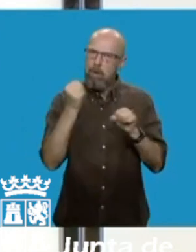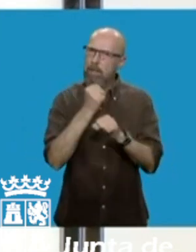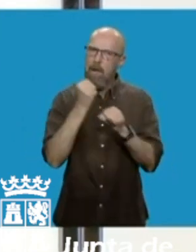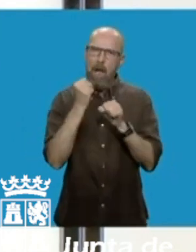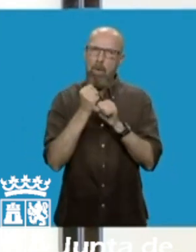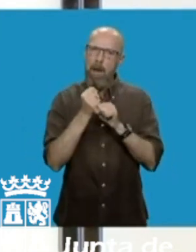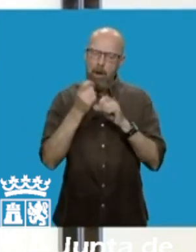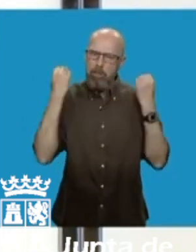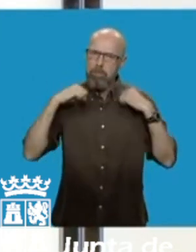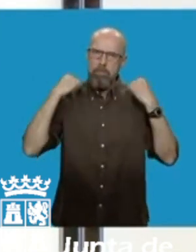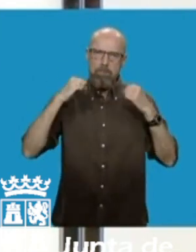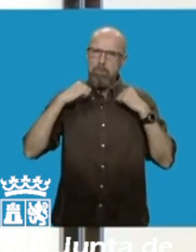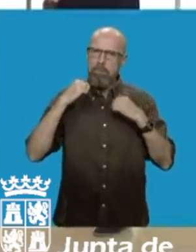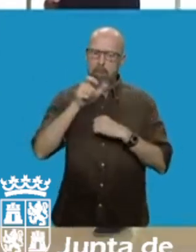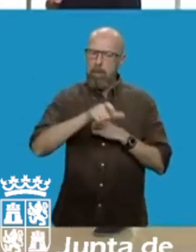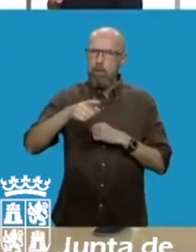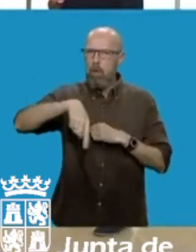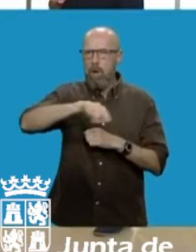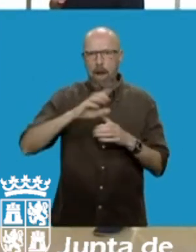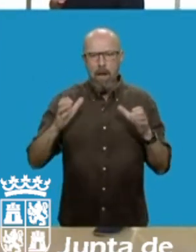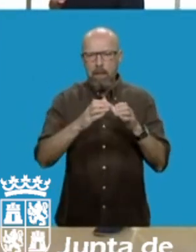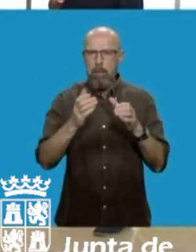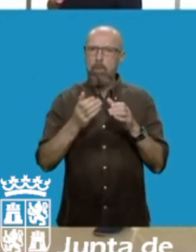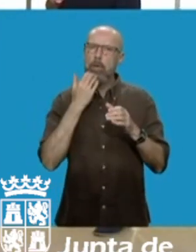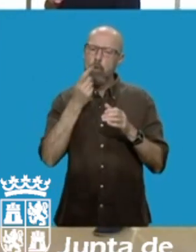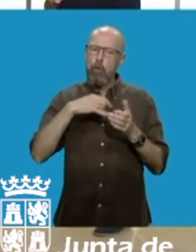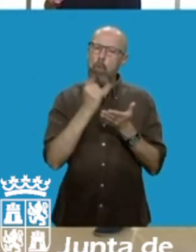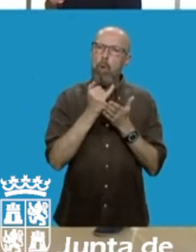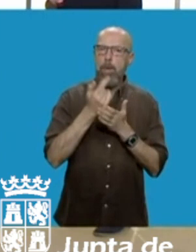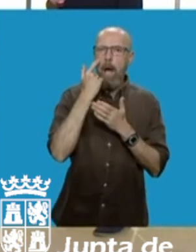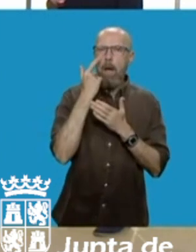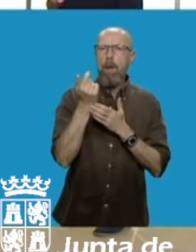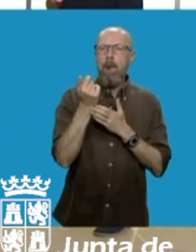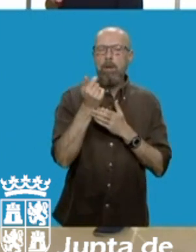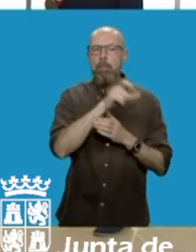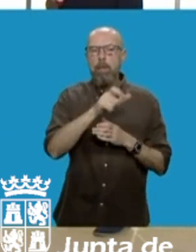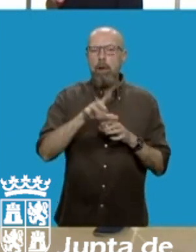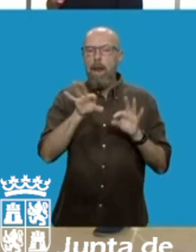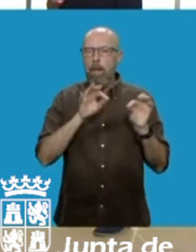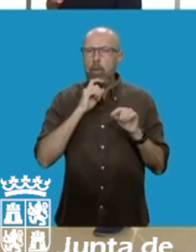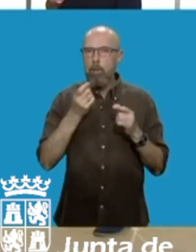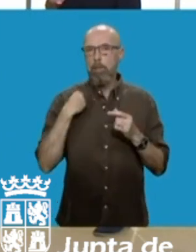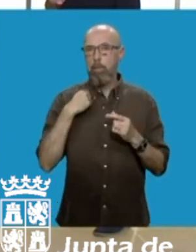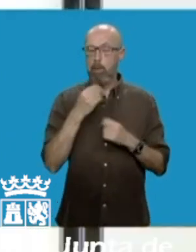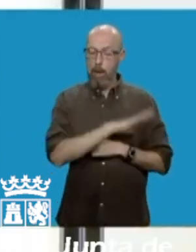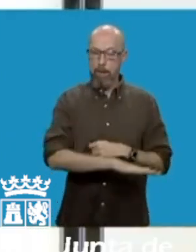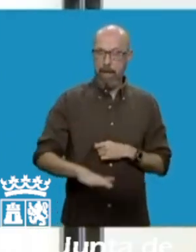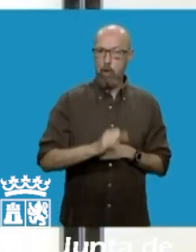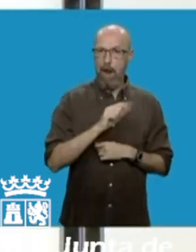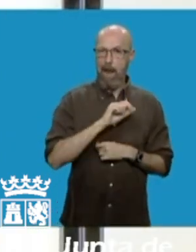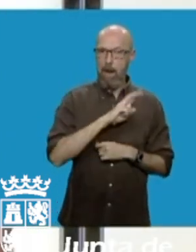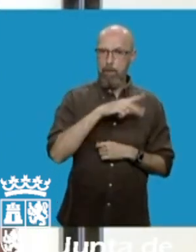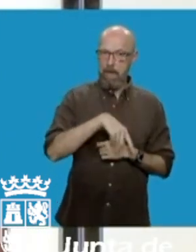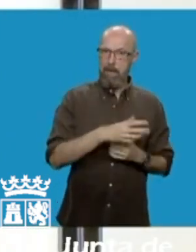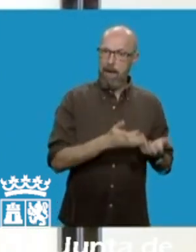año las 2 pruebas que ha habido para medir un poco cómo estaba la cantera ha sido la Liga Nacional Alevín, que la han ganado los más pequeños del club, y